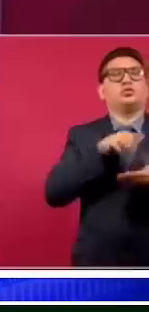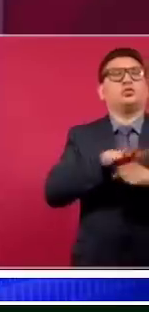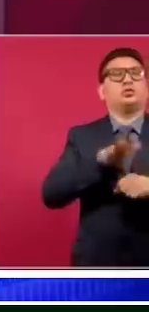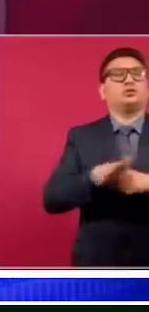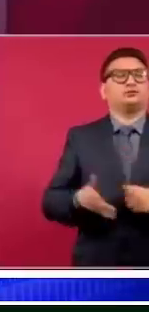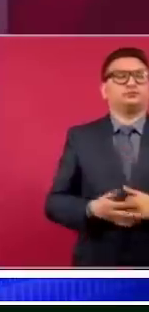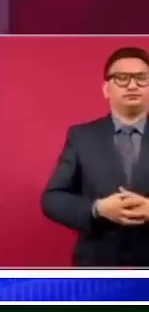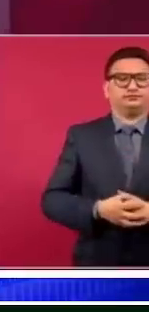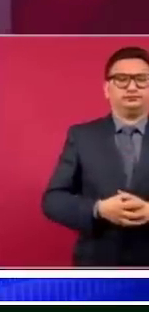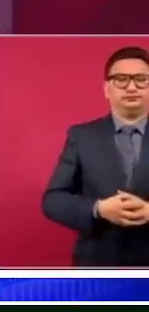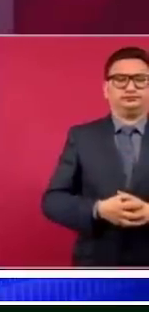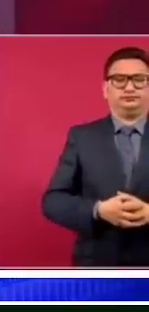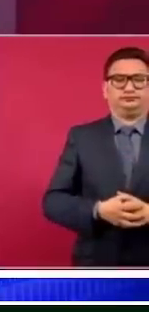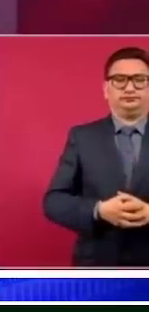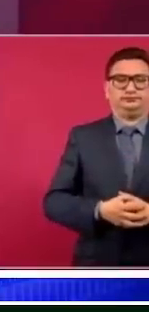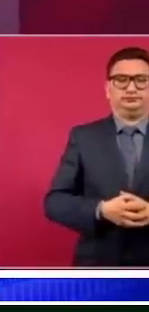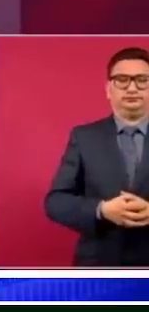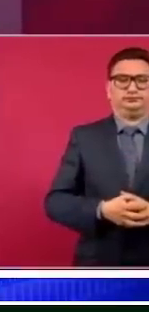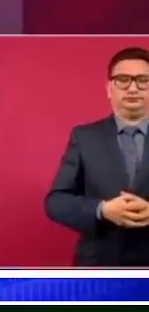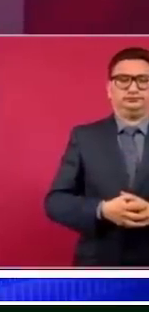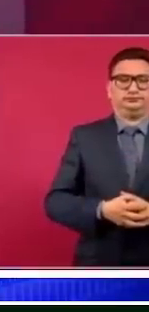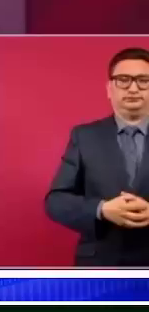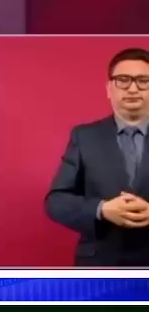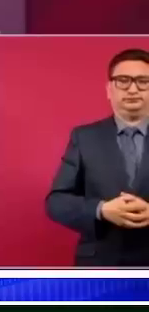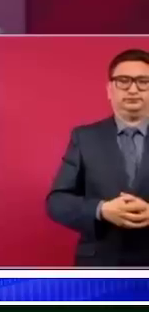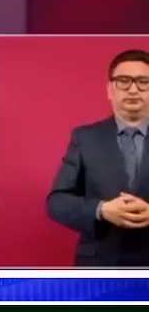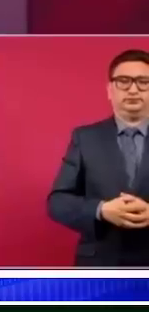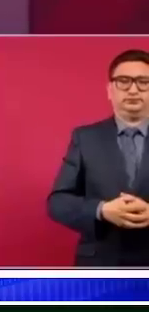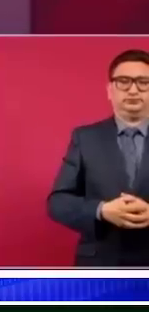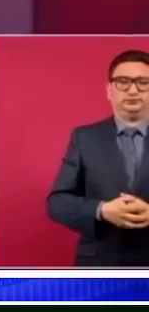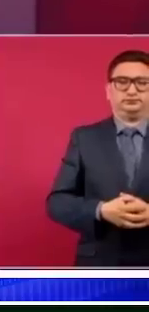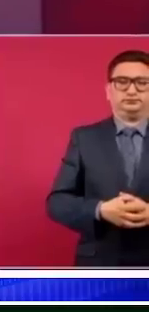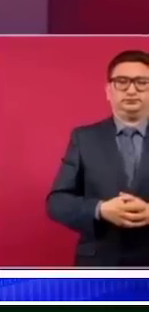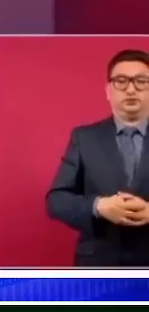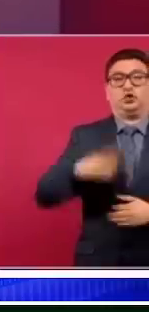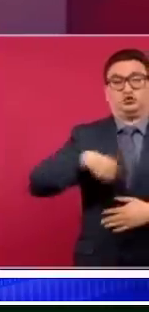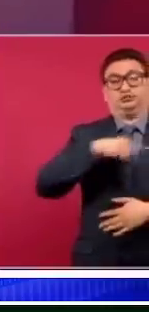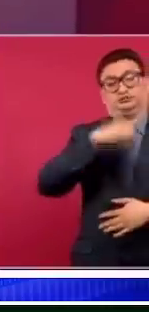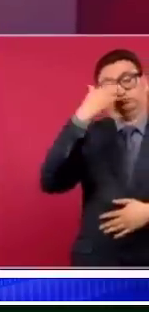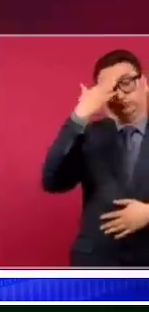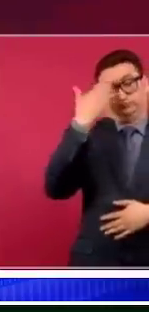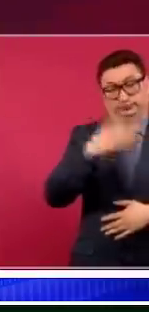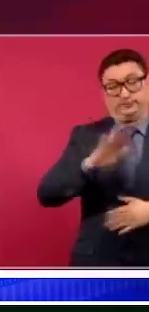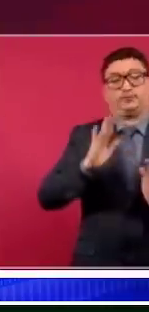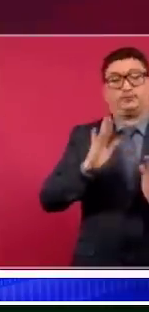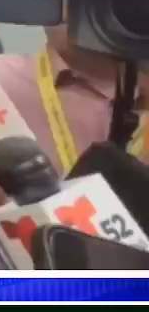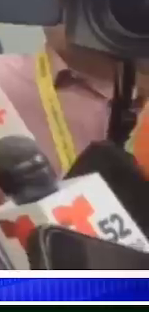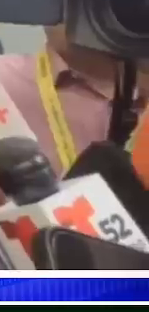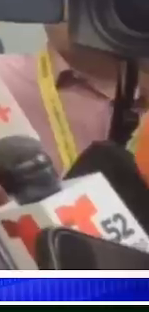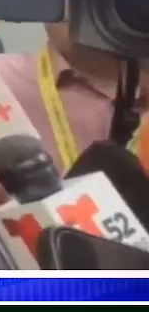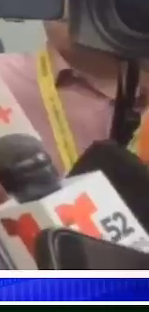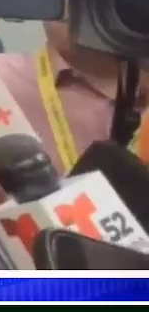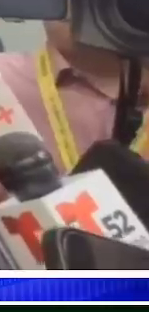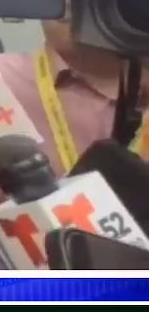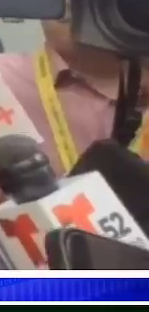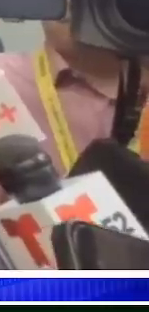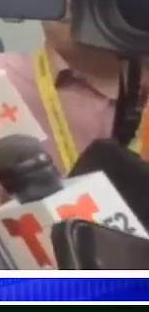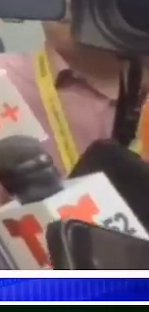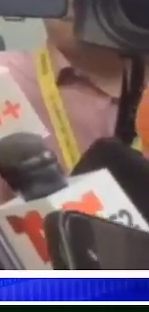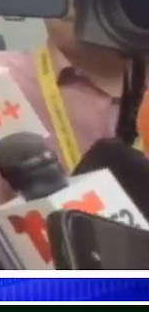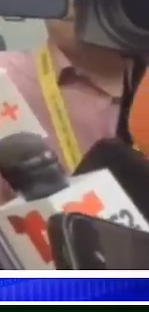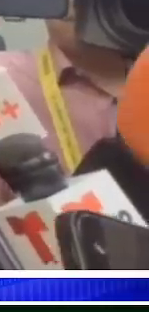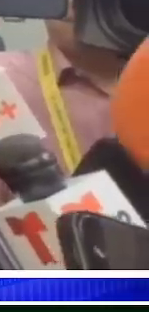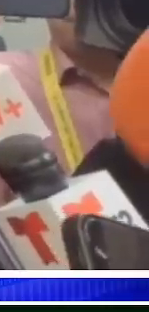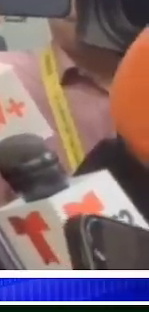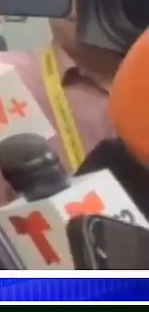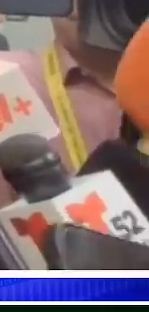presidente sobre este tema. Yo con esto termino, les agradezco que me hayan acompañado en la emisión. Si les gustó el video, les invito a que se suscriban al canal. También